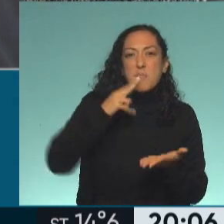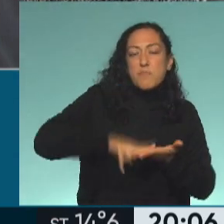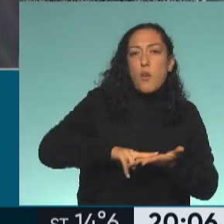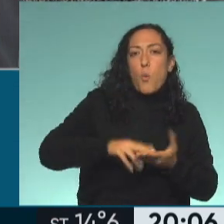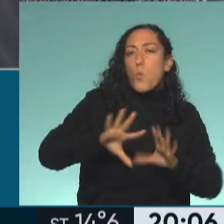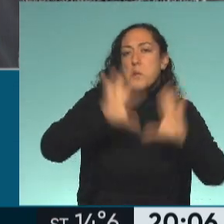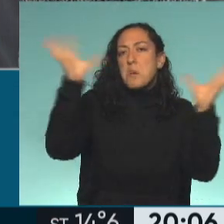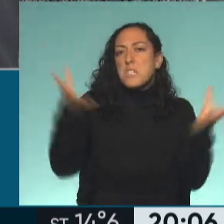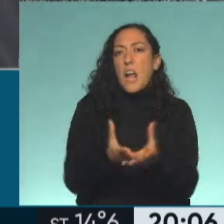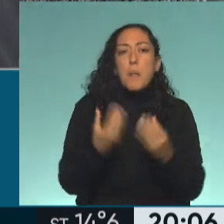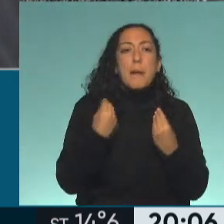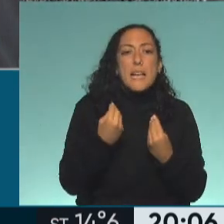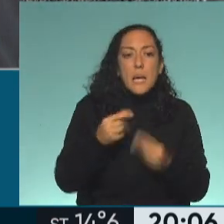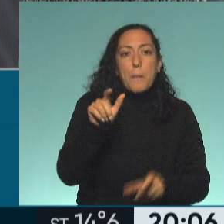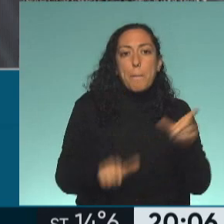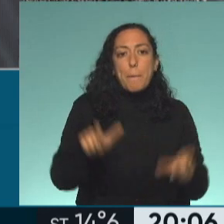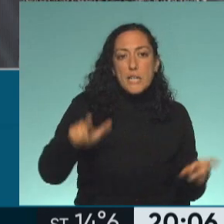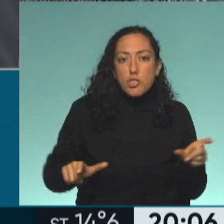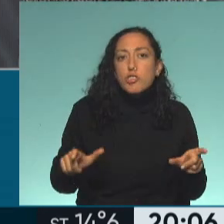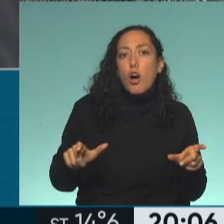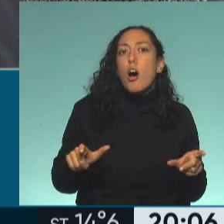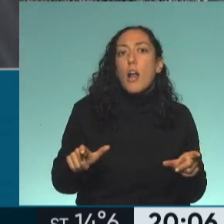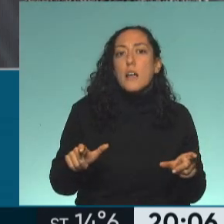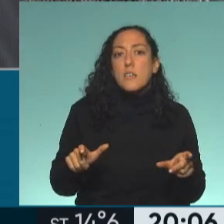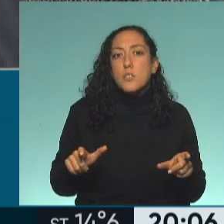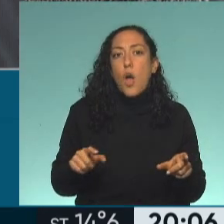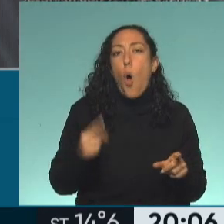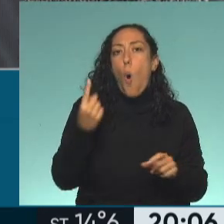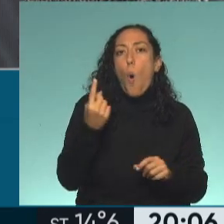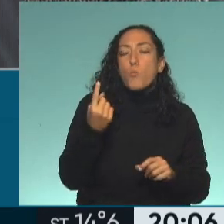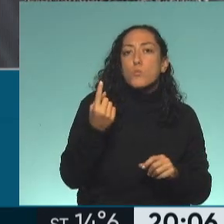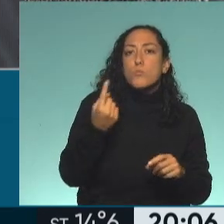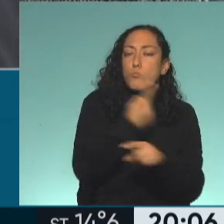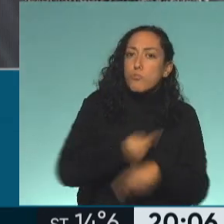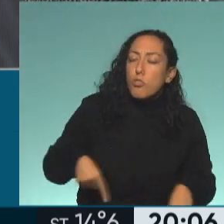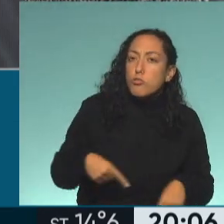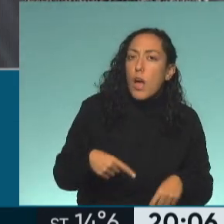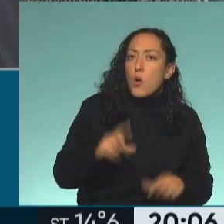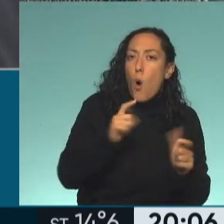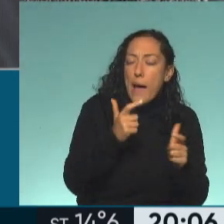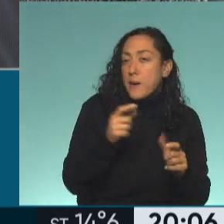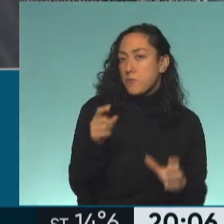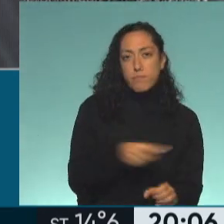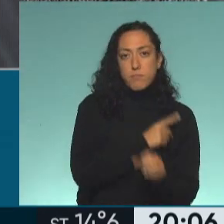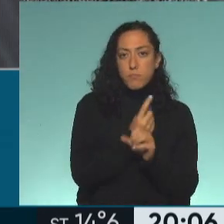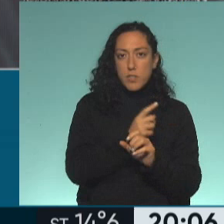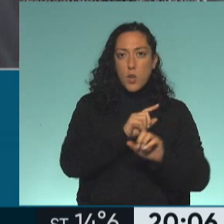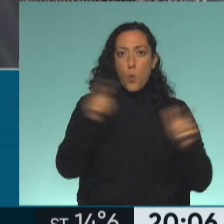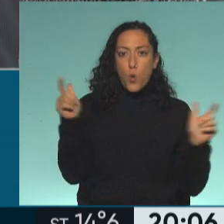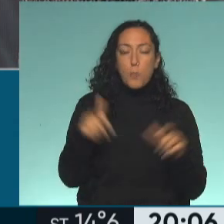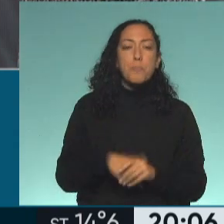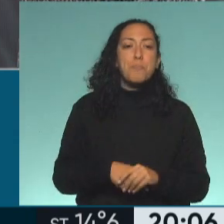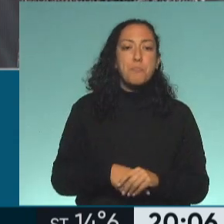para que nadie, digamos, se quede sin tener un sustento. Es muy interesante lo que se discute. Por eso allí también van a